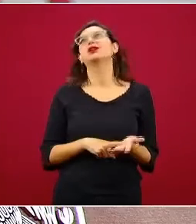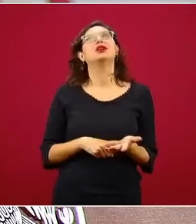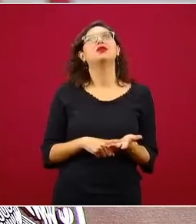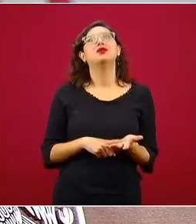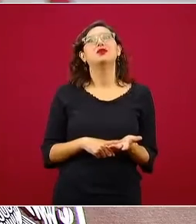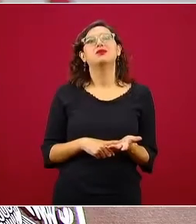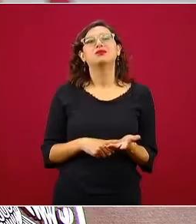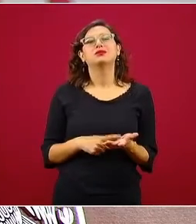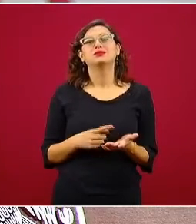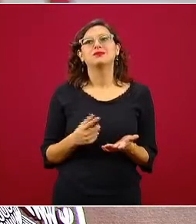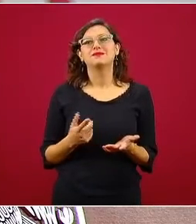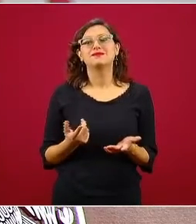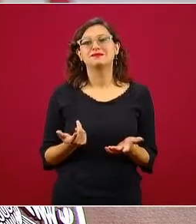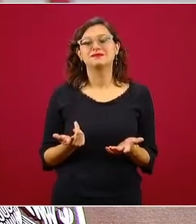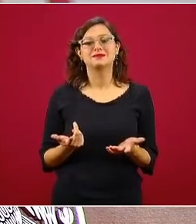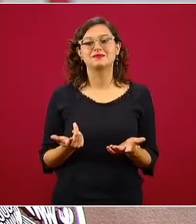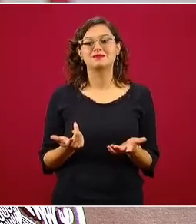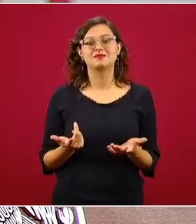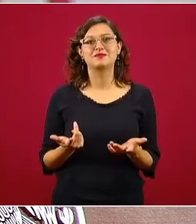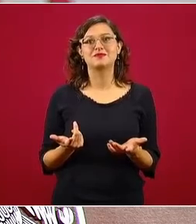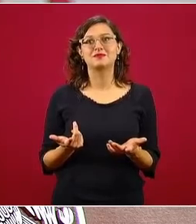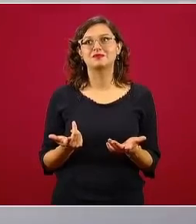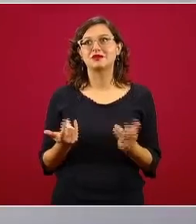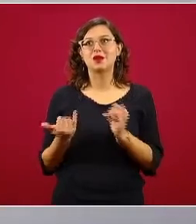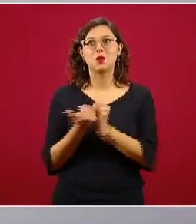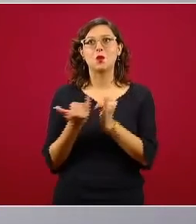dimensiones de la que había